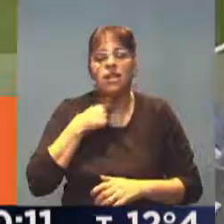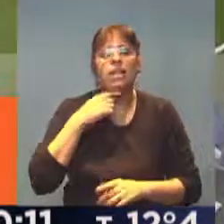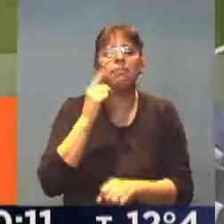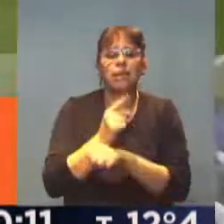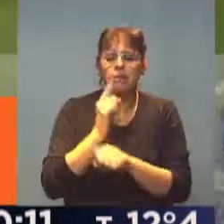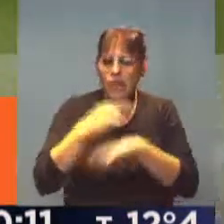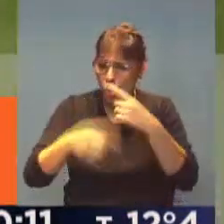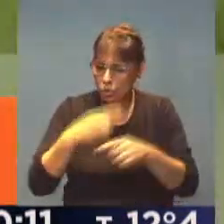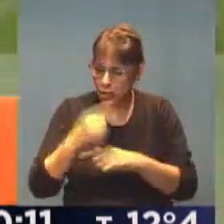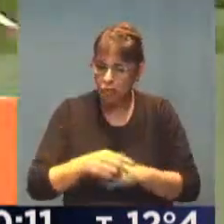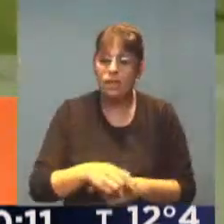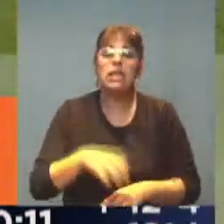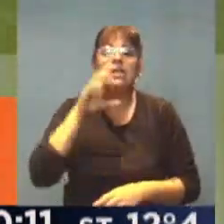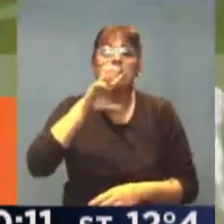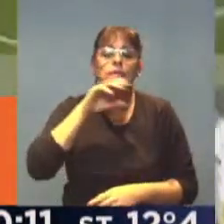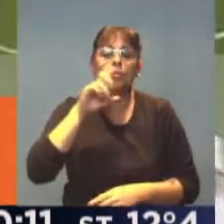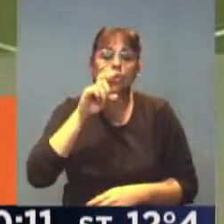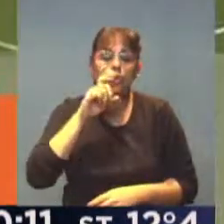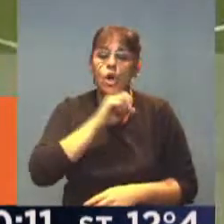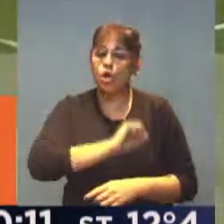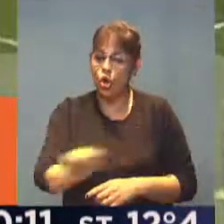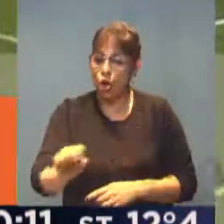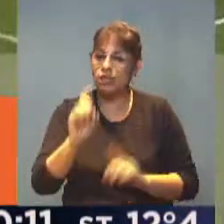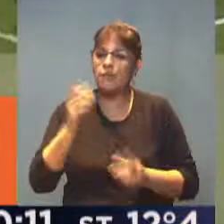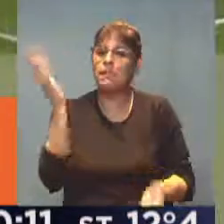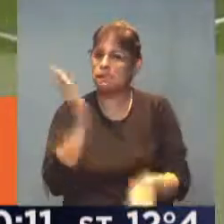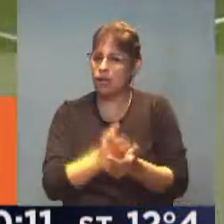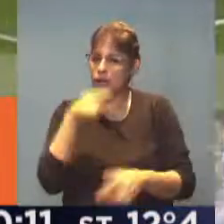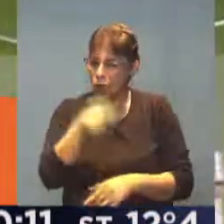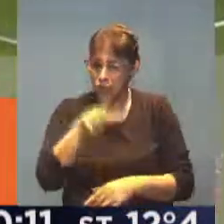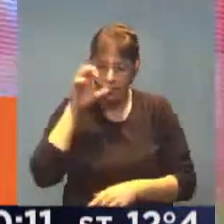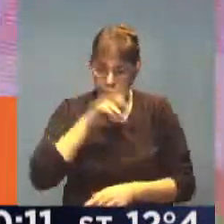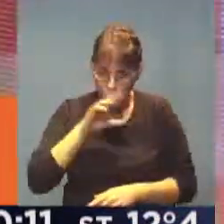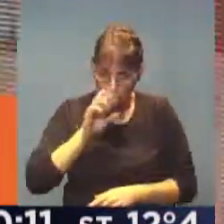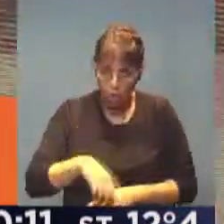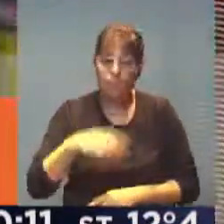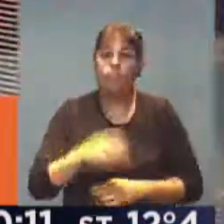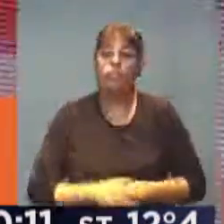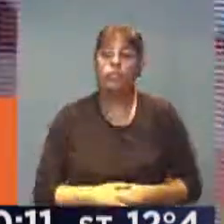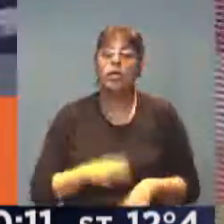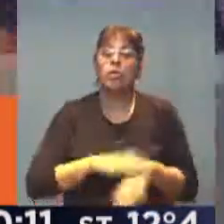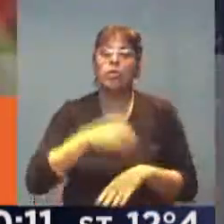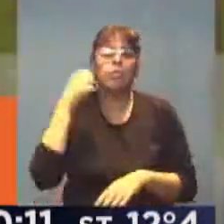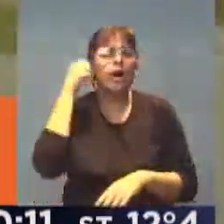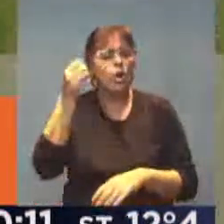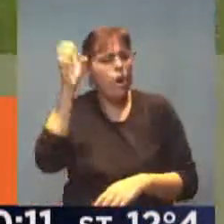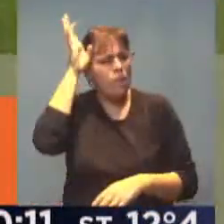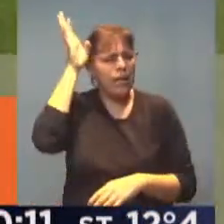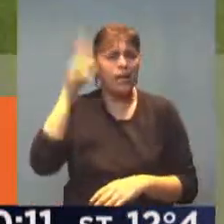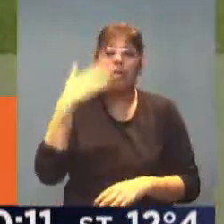de Centurión, la falta se la cometieron a él, el centro, y justamente con la vincha después del golpe, definió